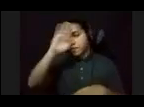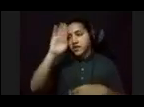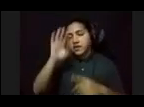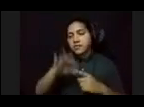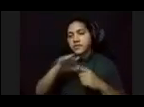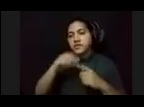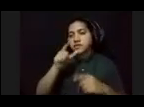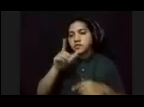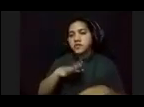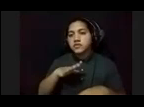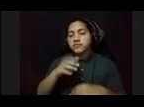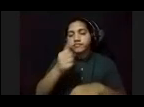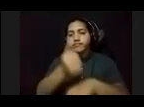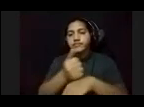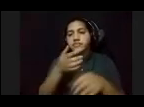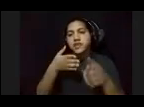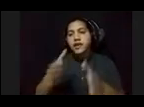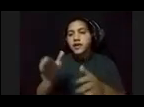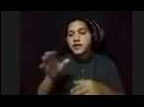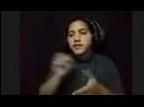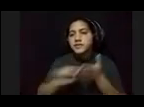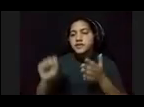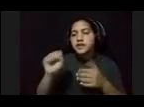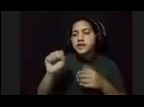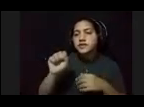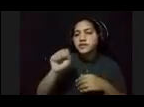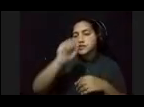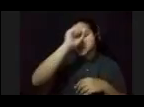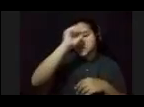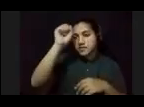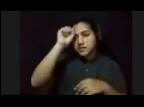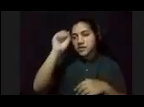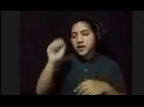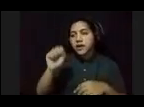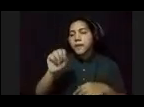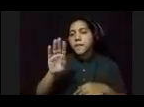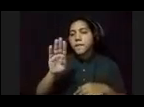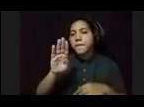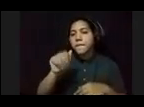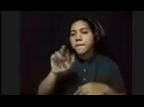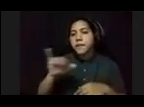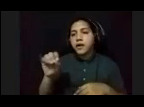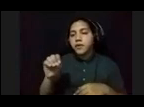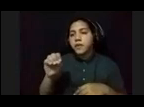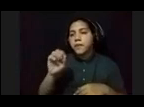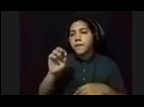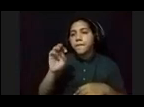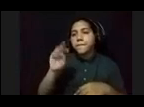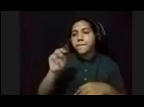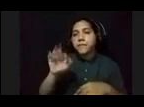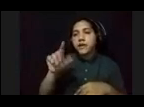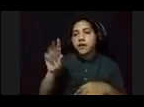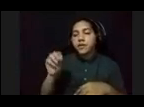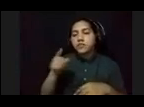en la calle San Sebastián del barrio Mercado, donde, en el edificio donde era la